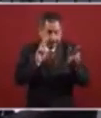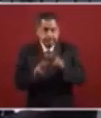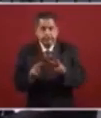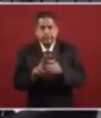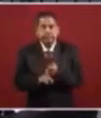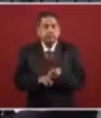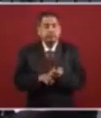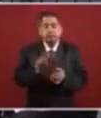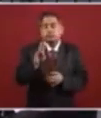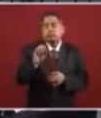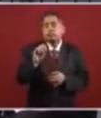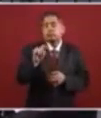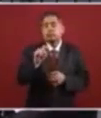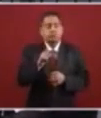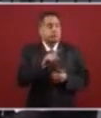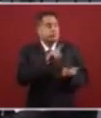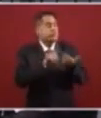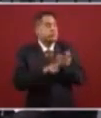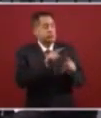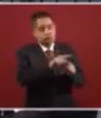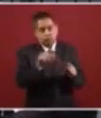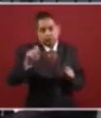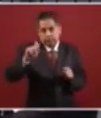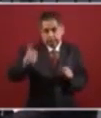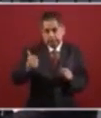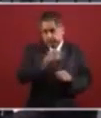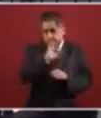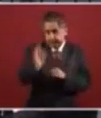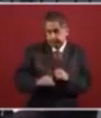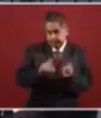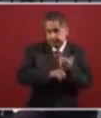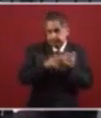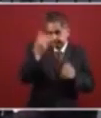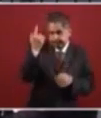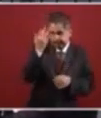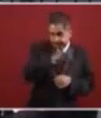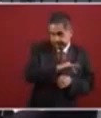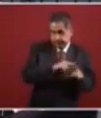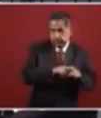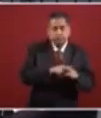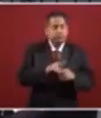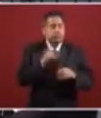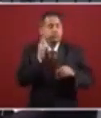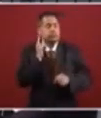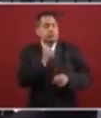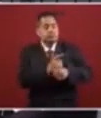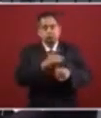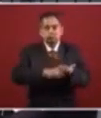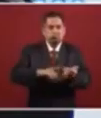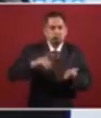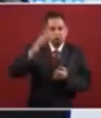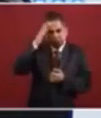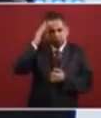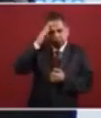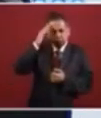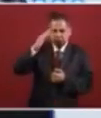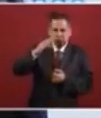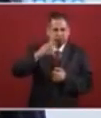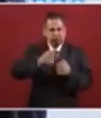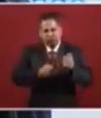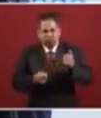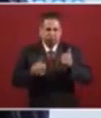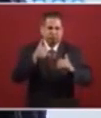las granjas de bots que corresponden a ese 26% se identificó una cuenta mother que se conoce mother bot que es